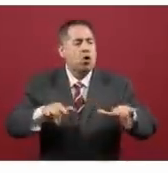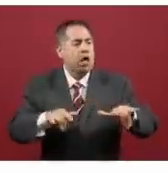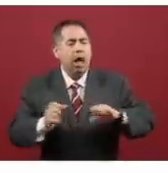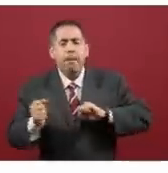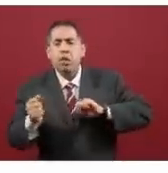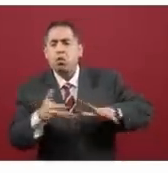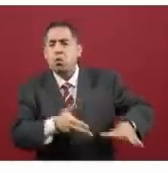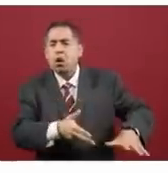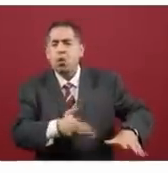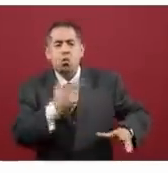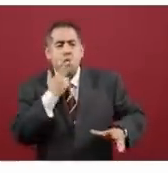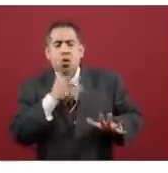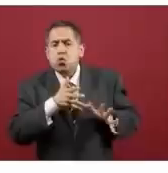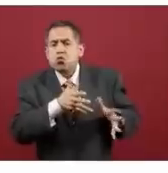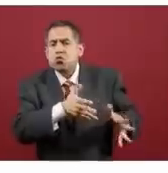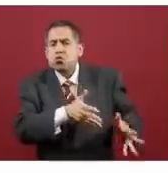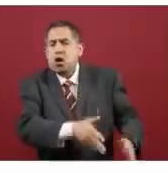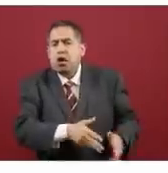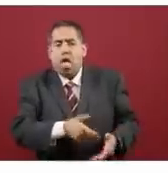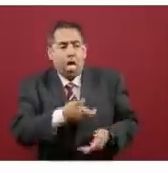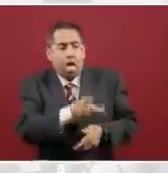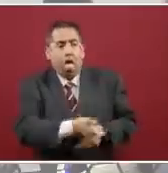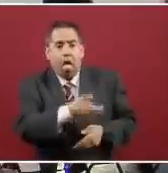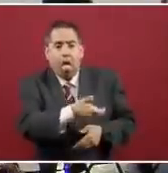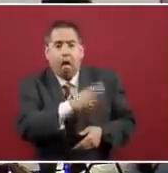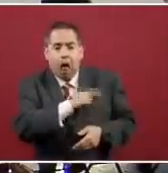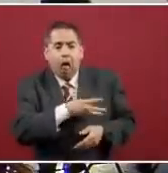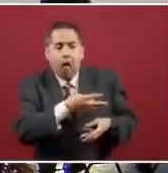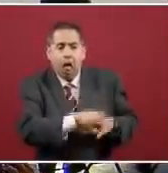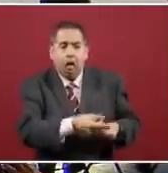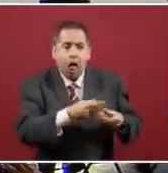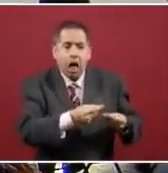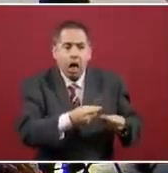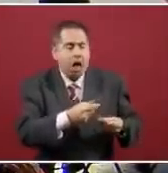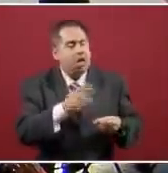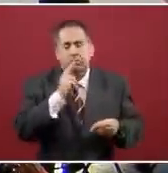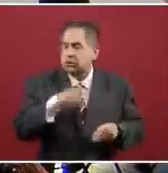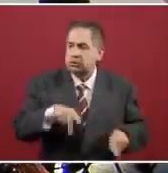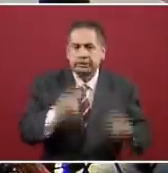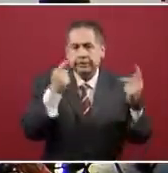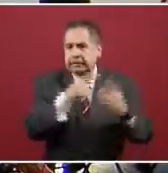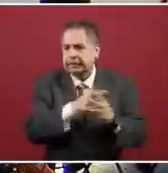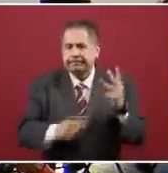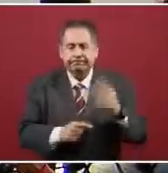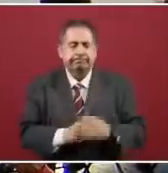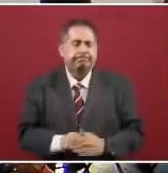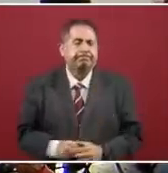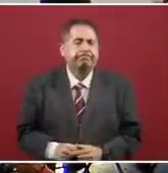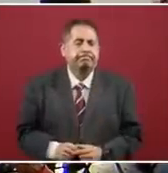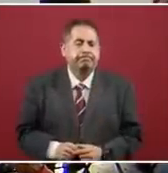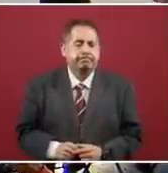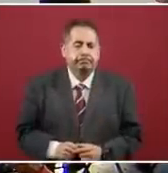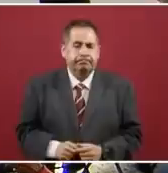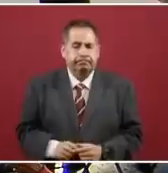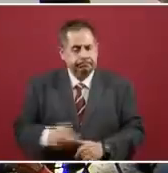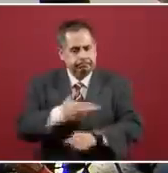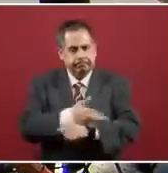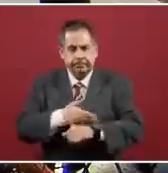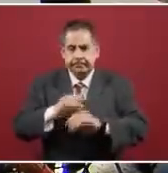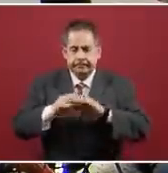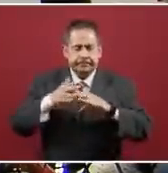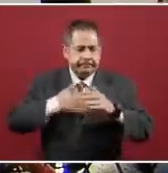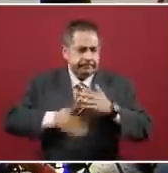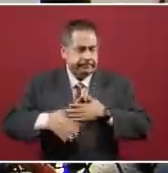estuvieran en servicio y que representaran un costo oneroso para el gobierno federal. El proceso fue